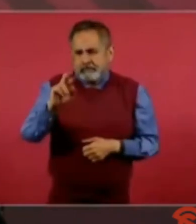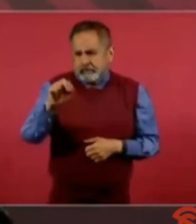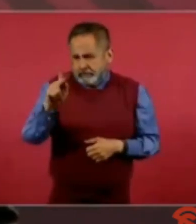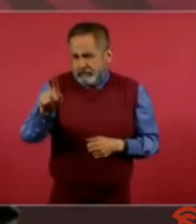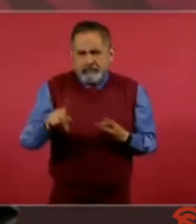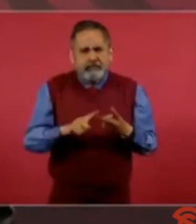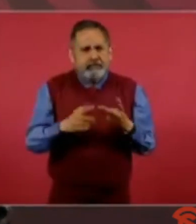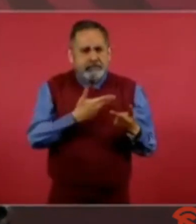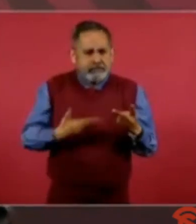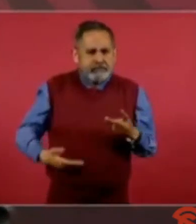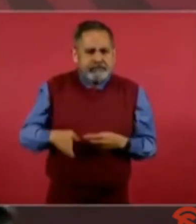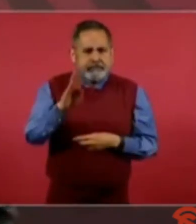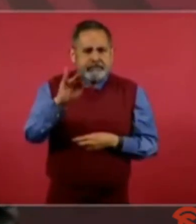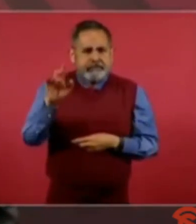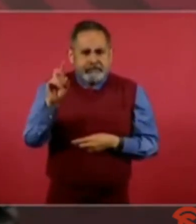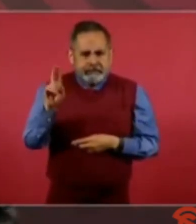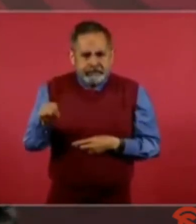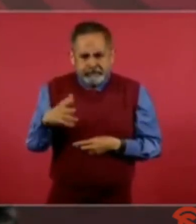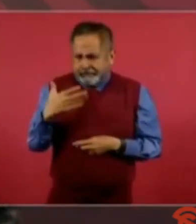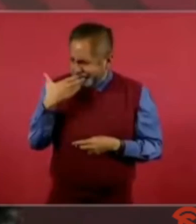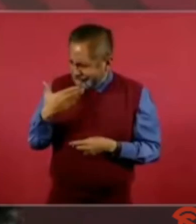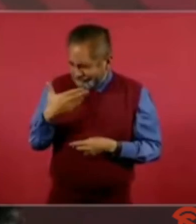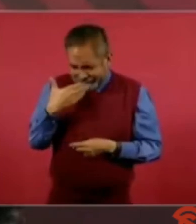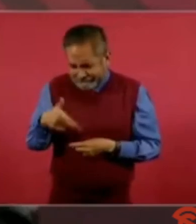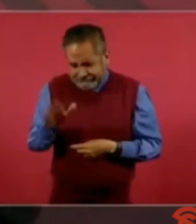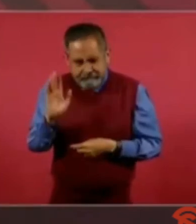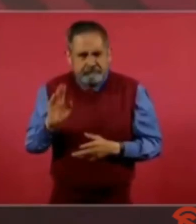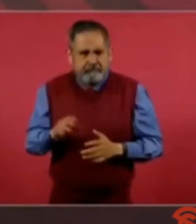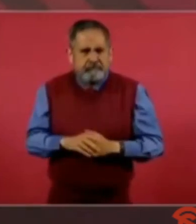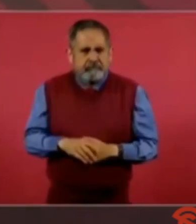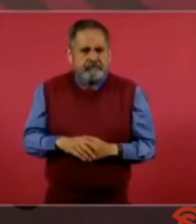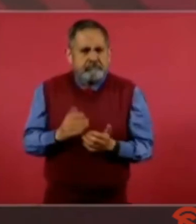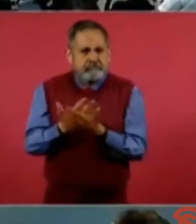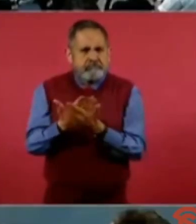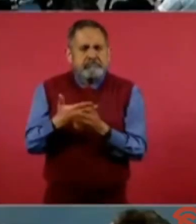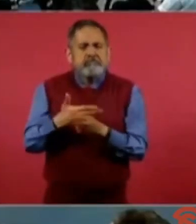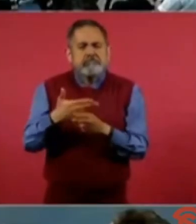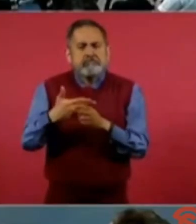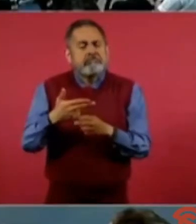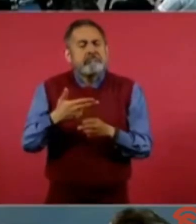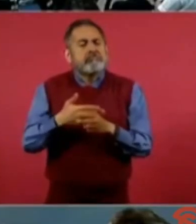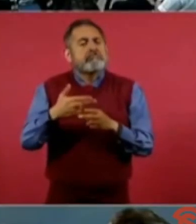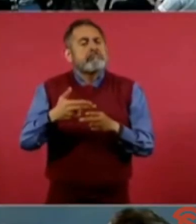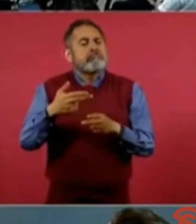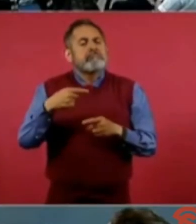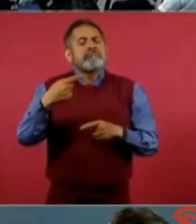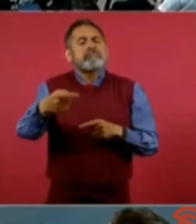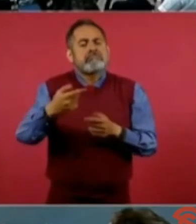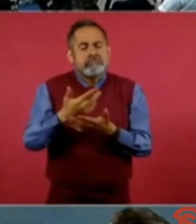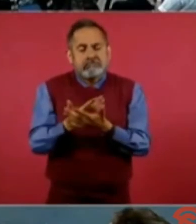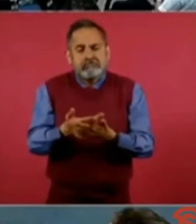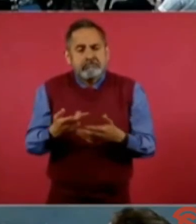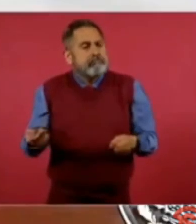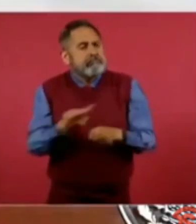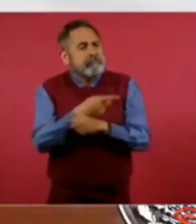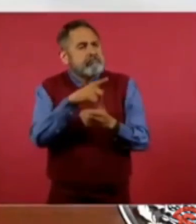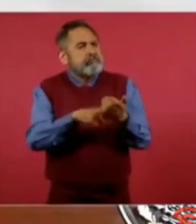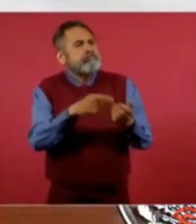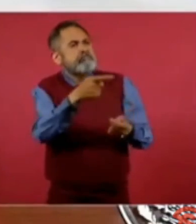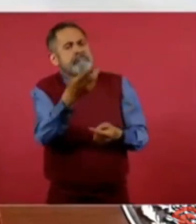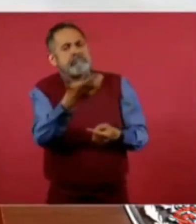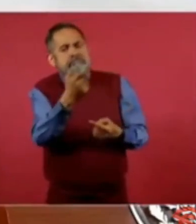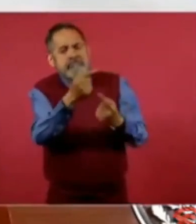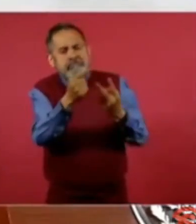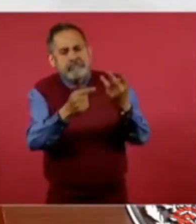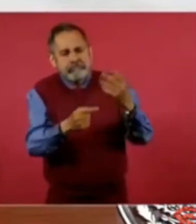presidente biden Entonces vamos a a esperar qué fue lo que hicieron si